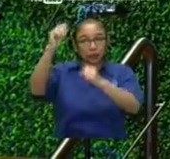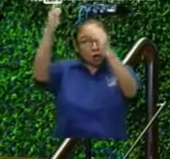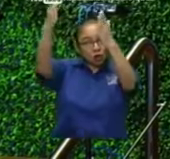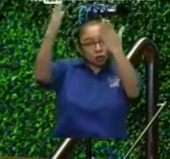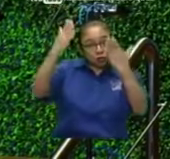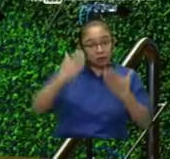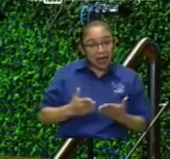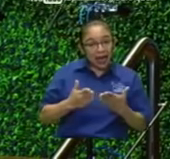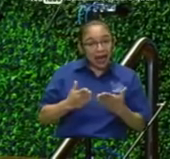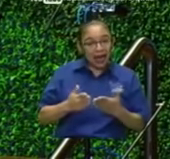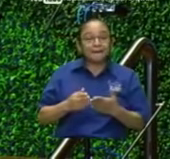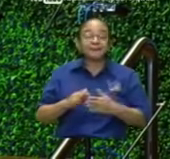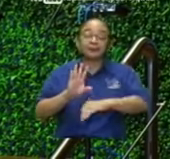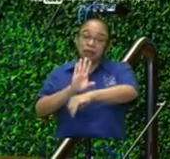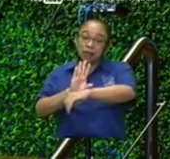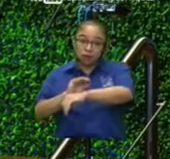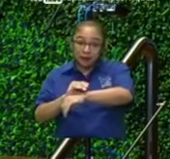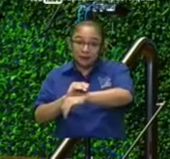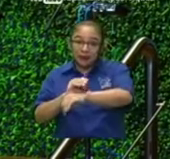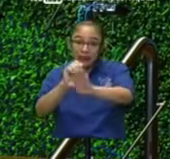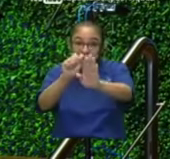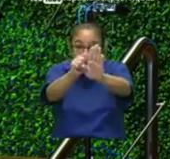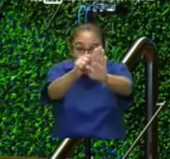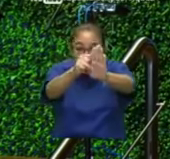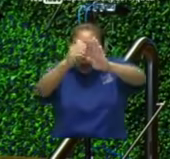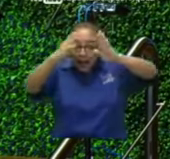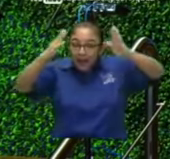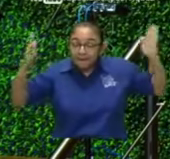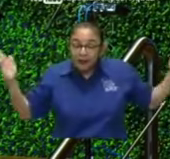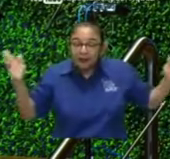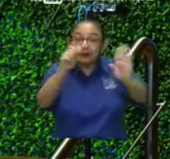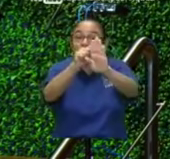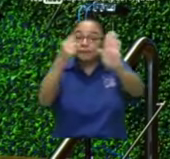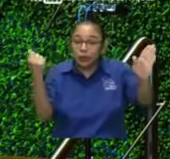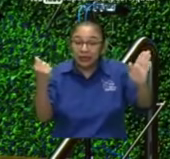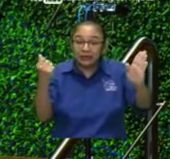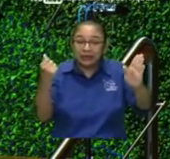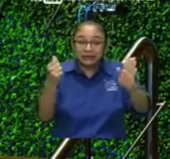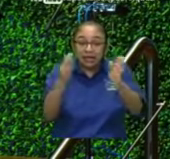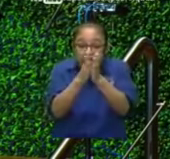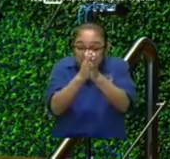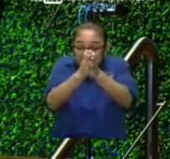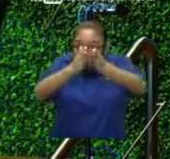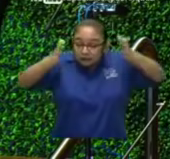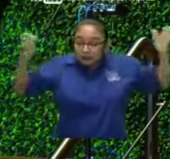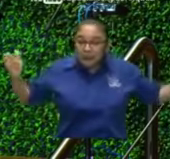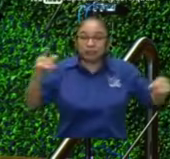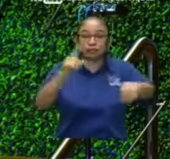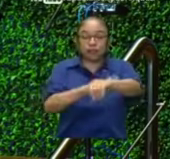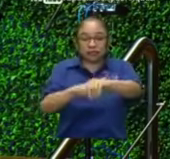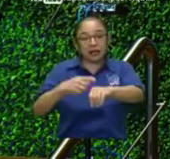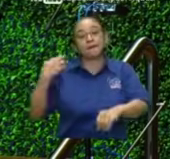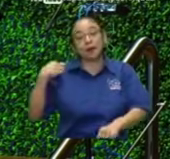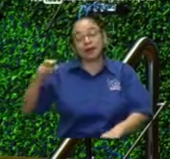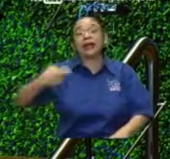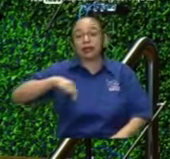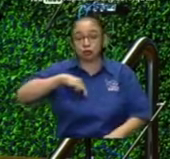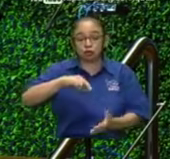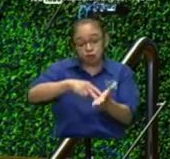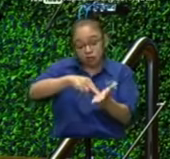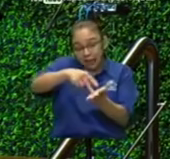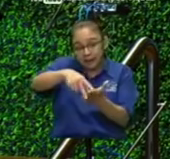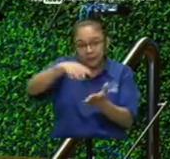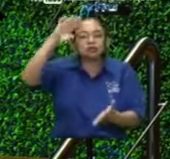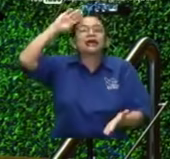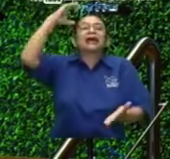dimensionales en las cuales debemos de caminar. El Señor siempre abre espacios de tiempo para que uno pueda caminar sobre ese espacio de